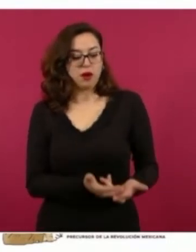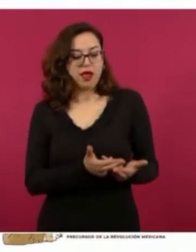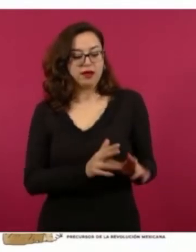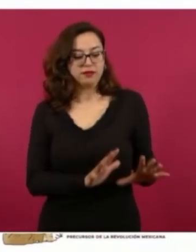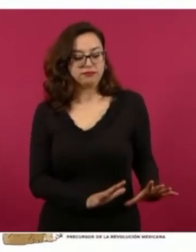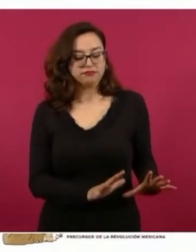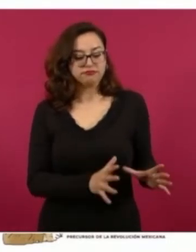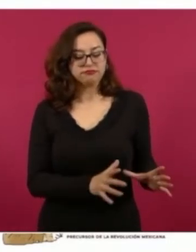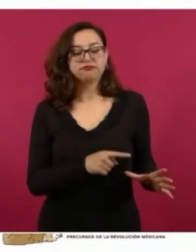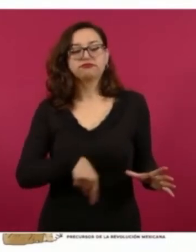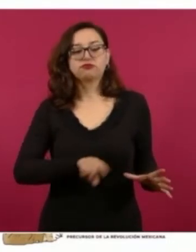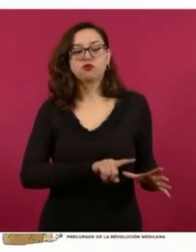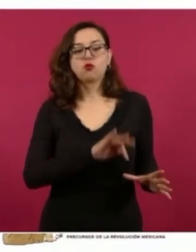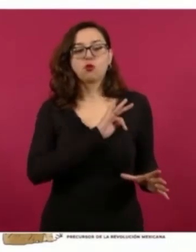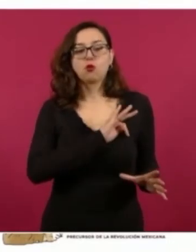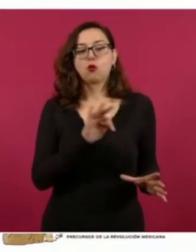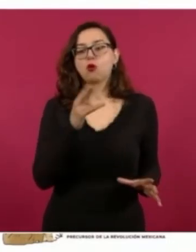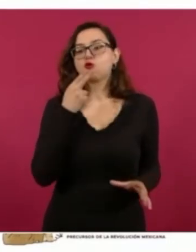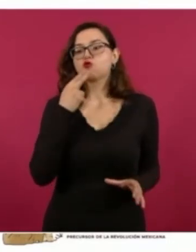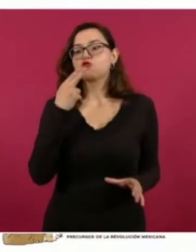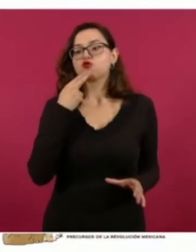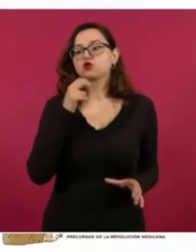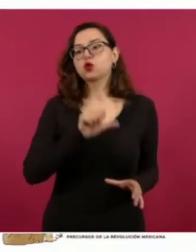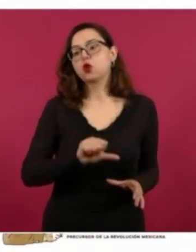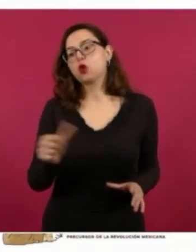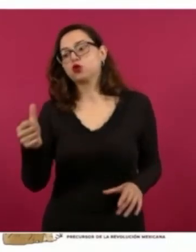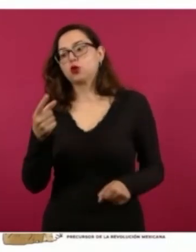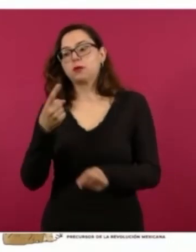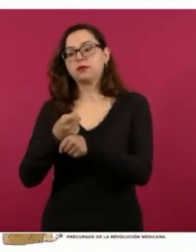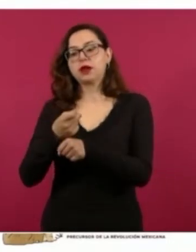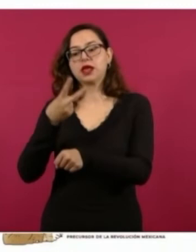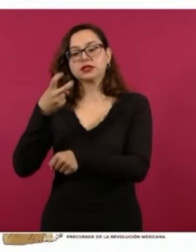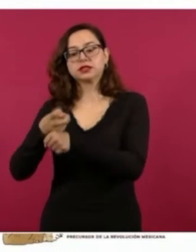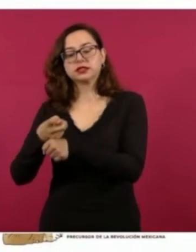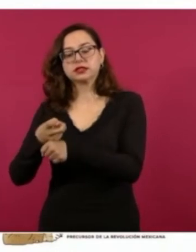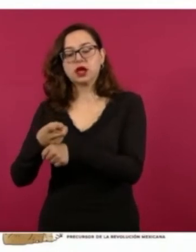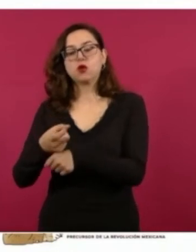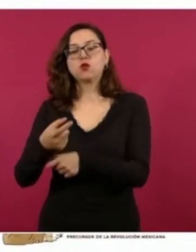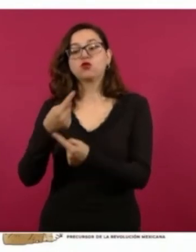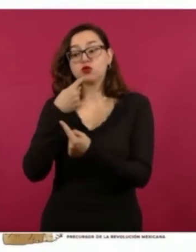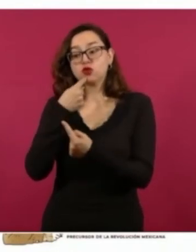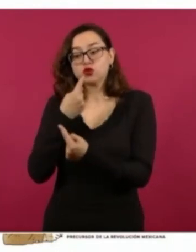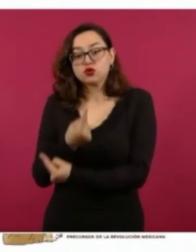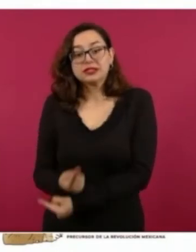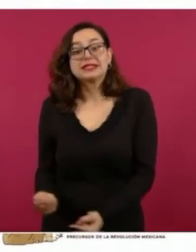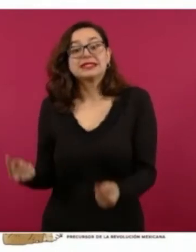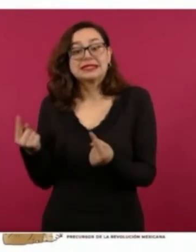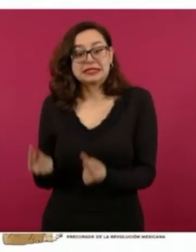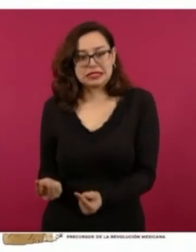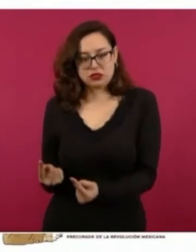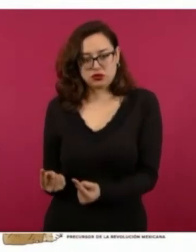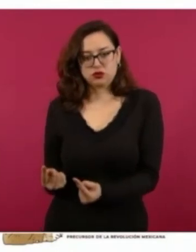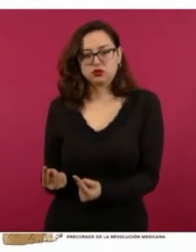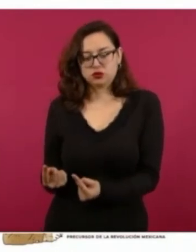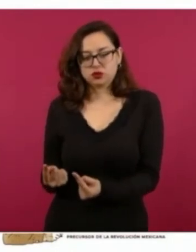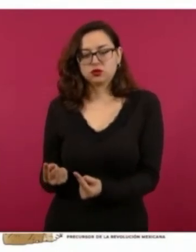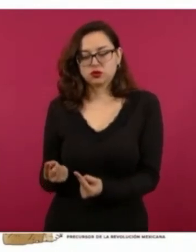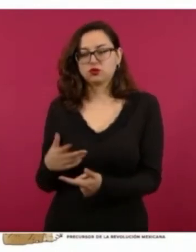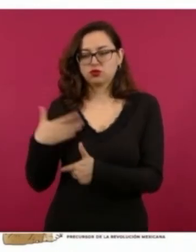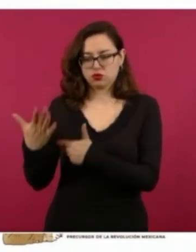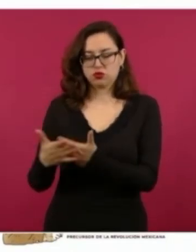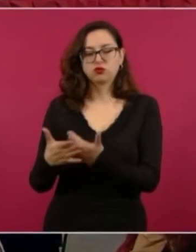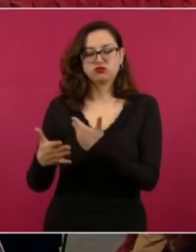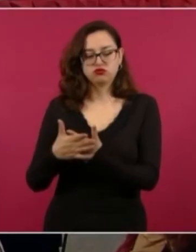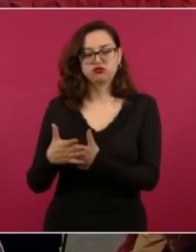usarán para cubrir primera y segunda dosis de 571.000 niñas y niños que estarán siendo